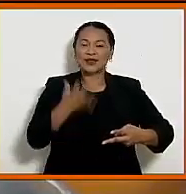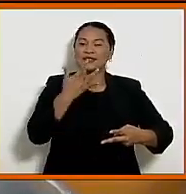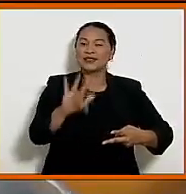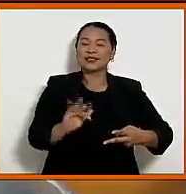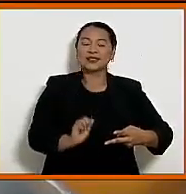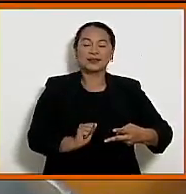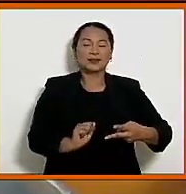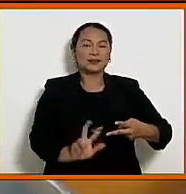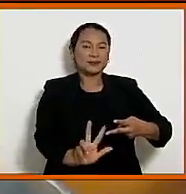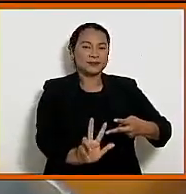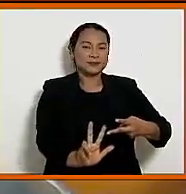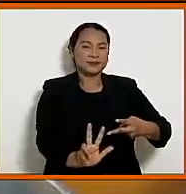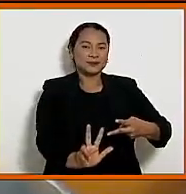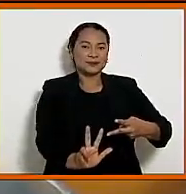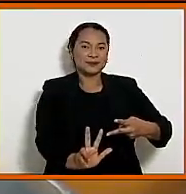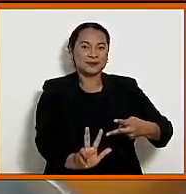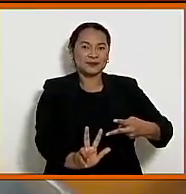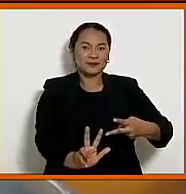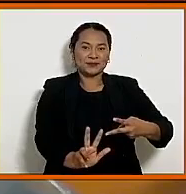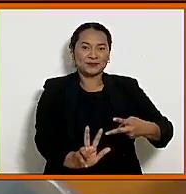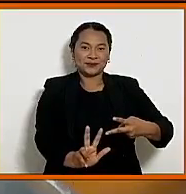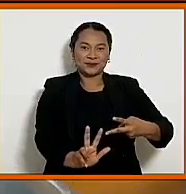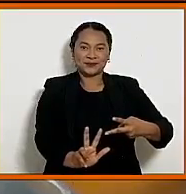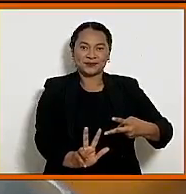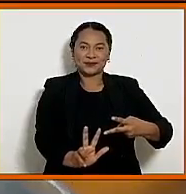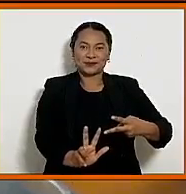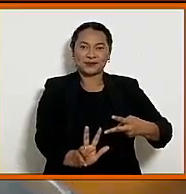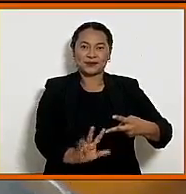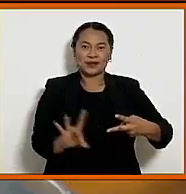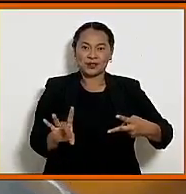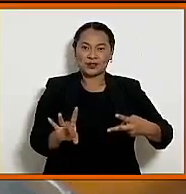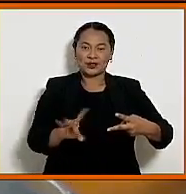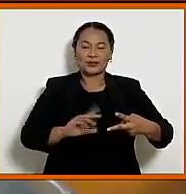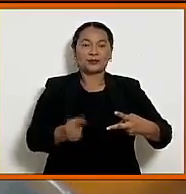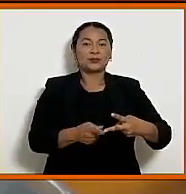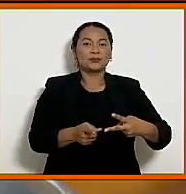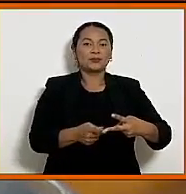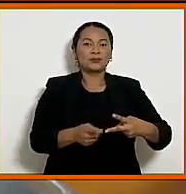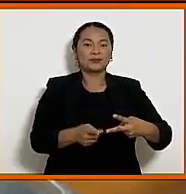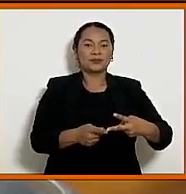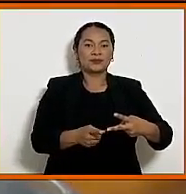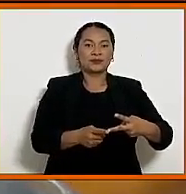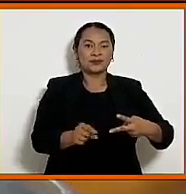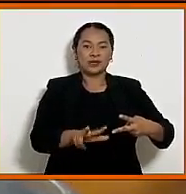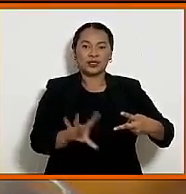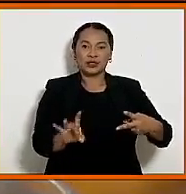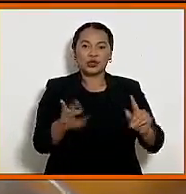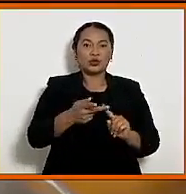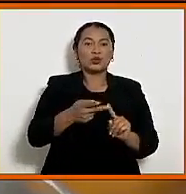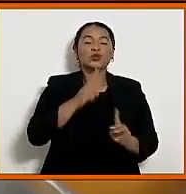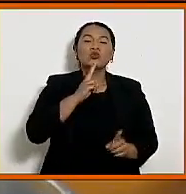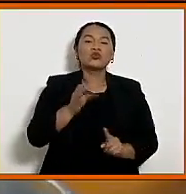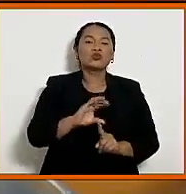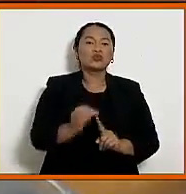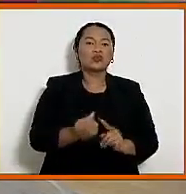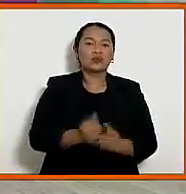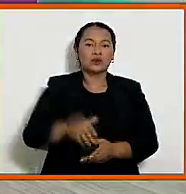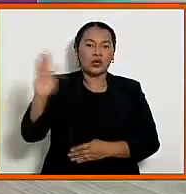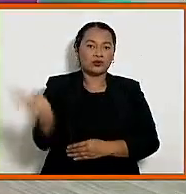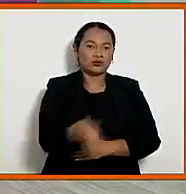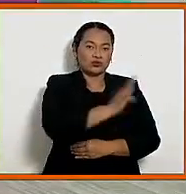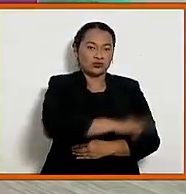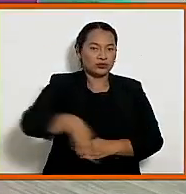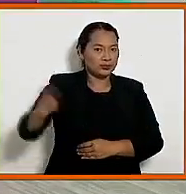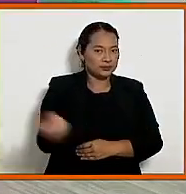suerte, el 3. Segundo dígito, el 8, segundo número ganador, 38, con su catrachada Machete.